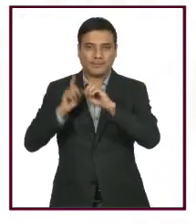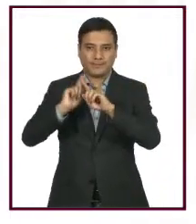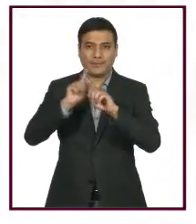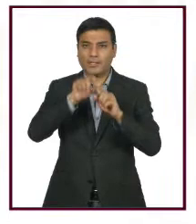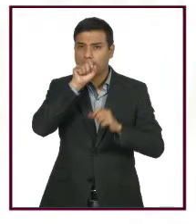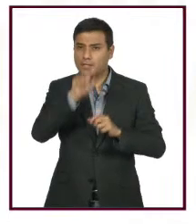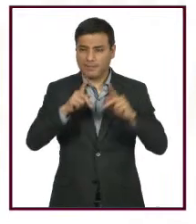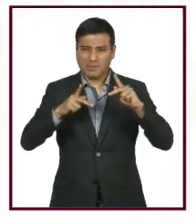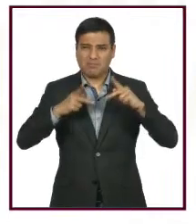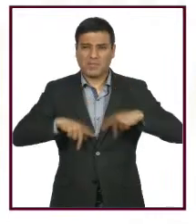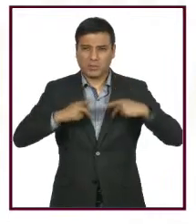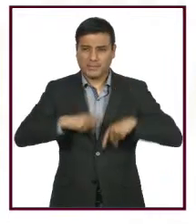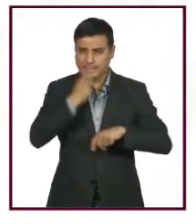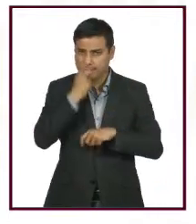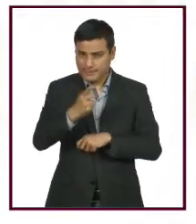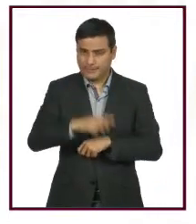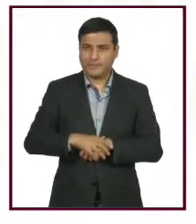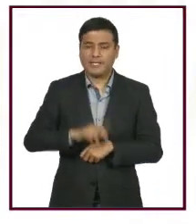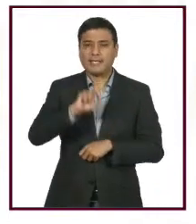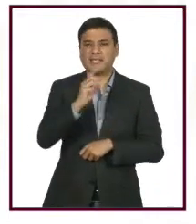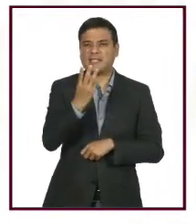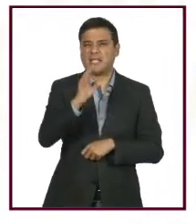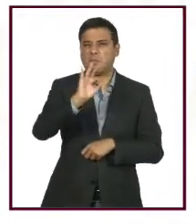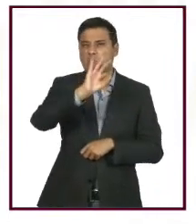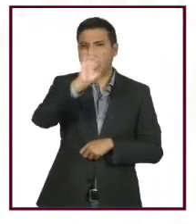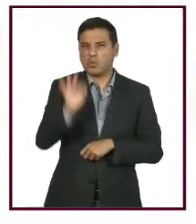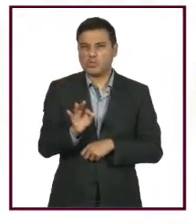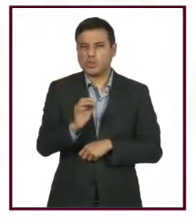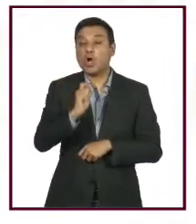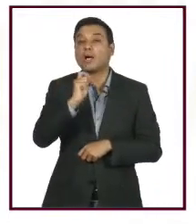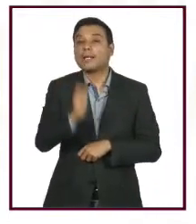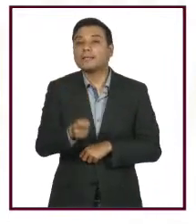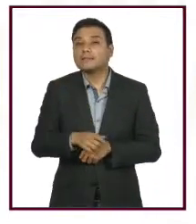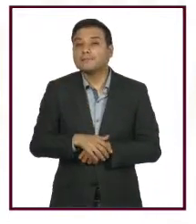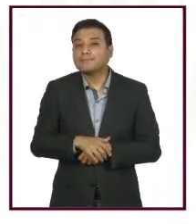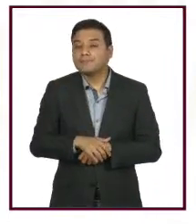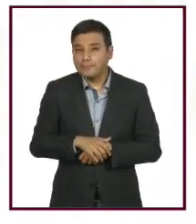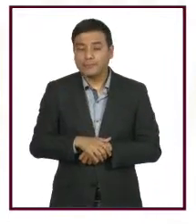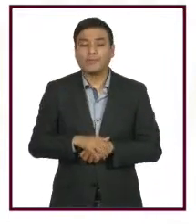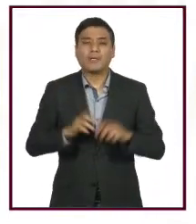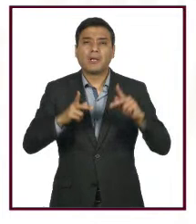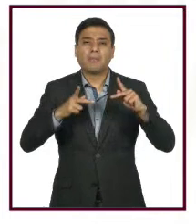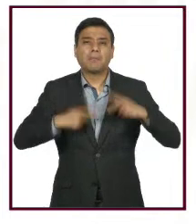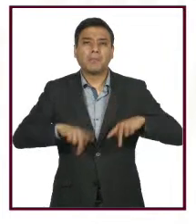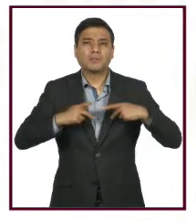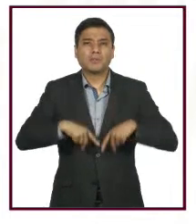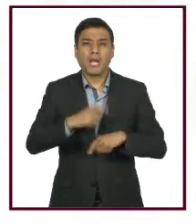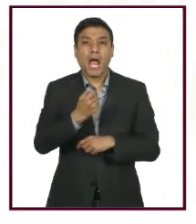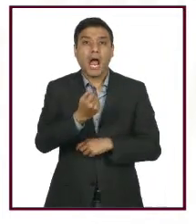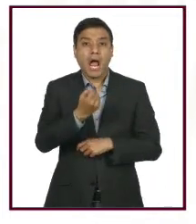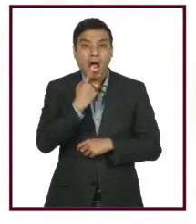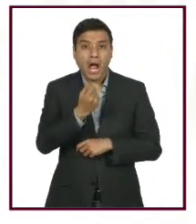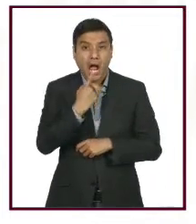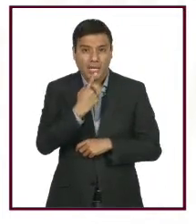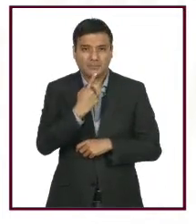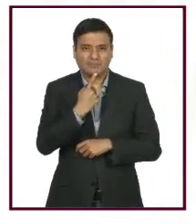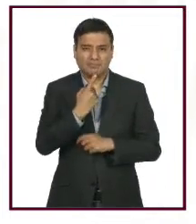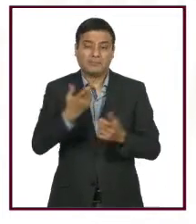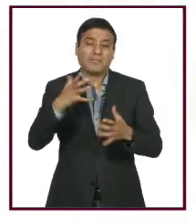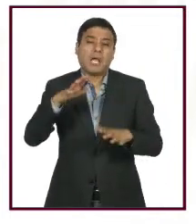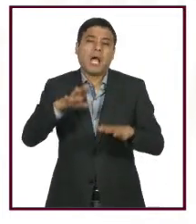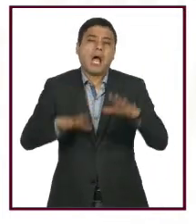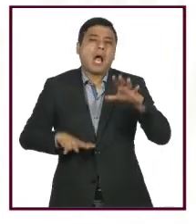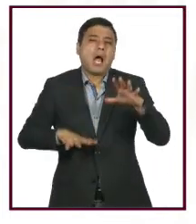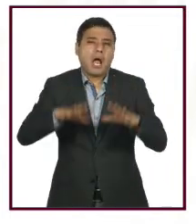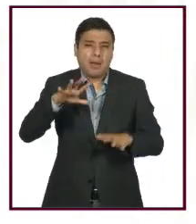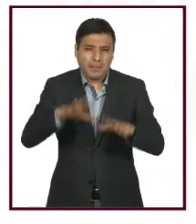del 36% a largo plazo, dentro de los que llegan a consumir la metanfetamina en algunas ocasiones,